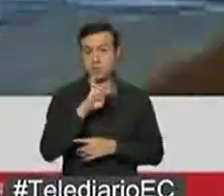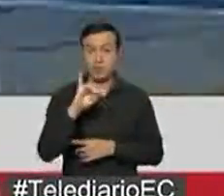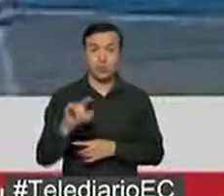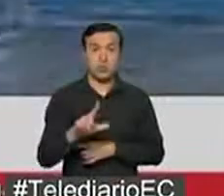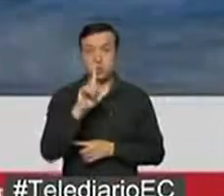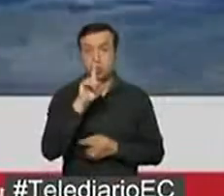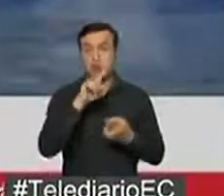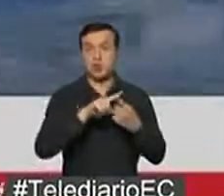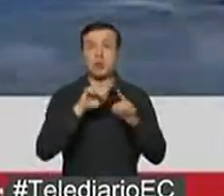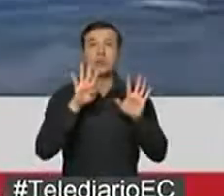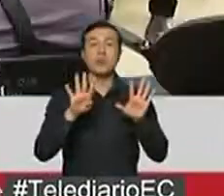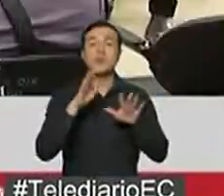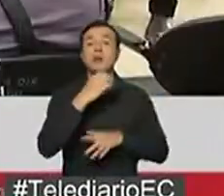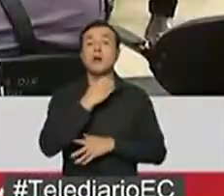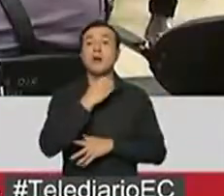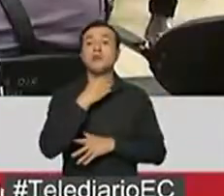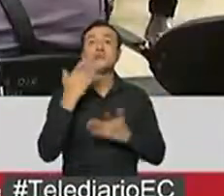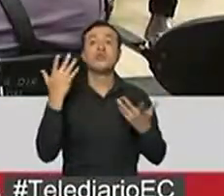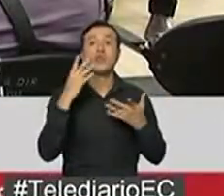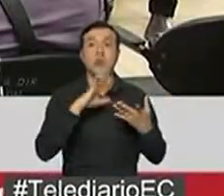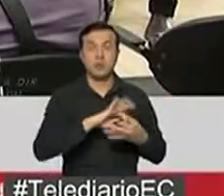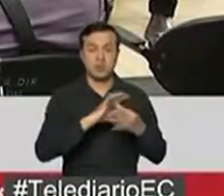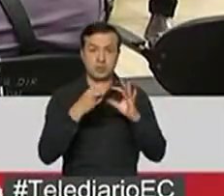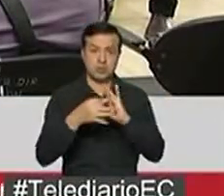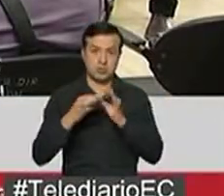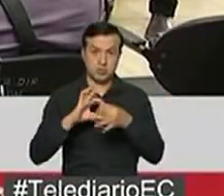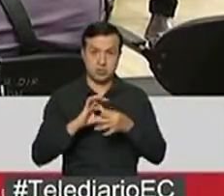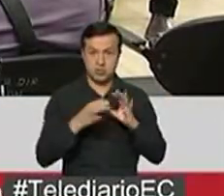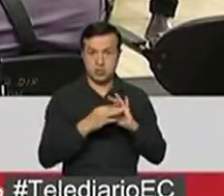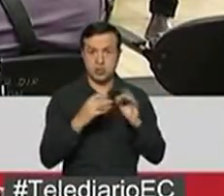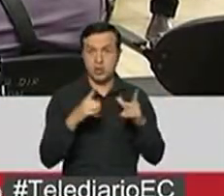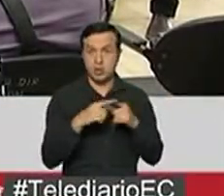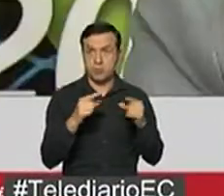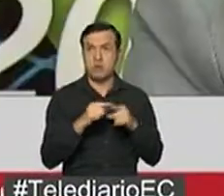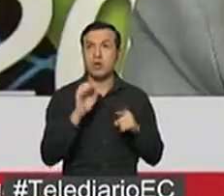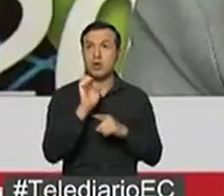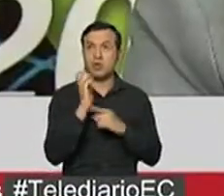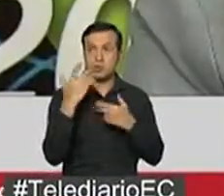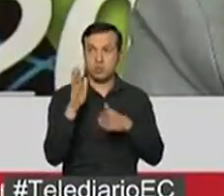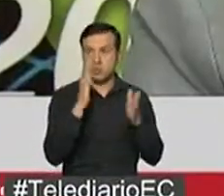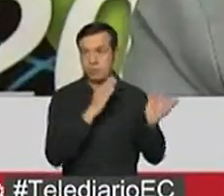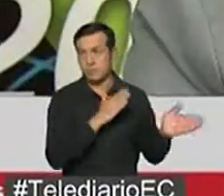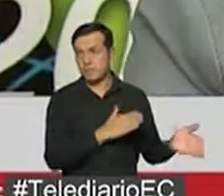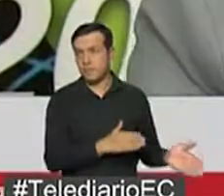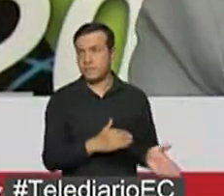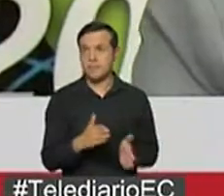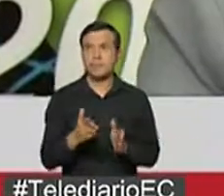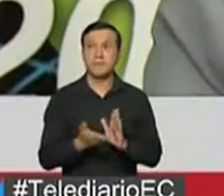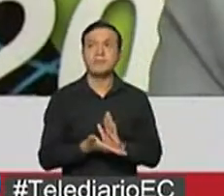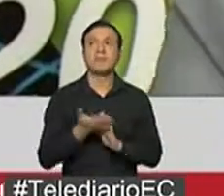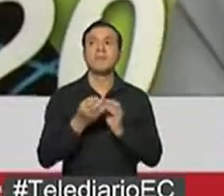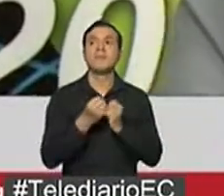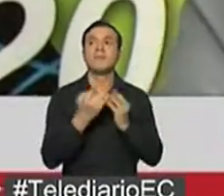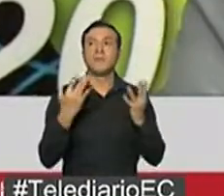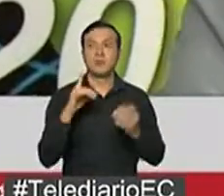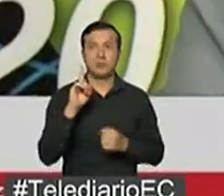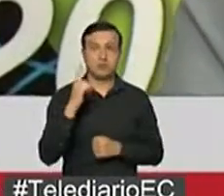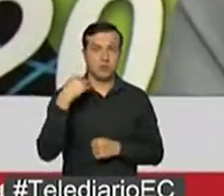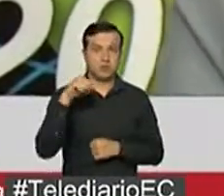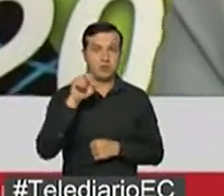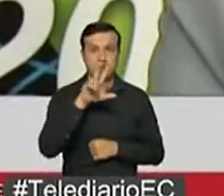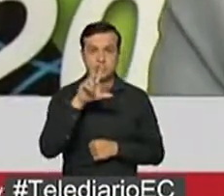julio el 9 de agosto en tokio japón y ecuador se prepara para su participación y un incremento de alrededor de 1.300.000